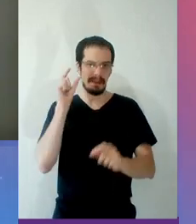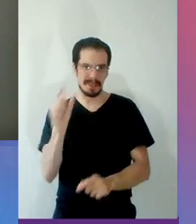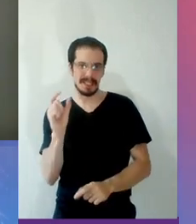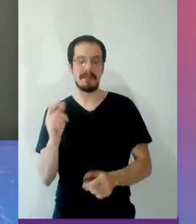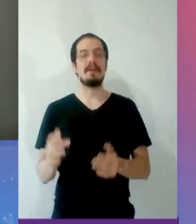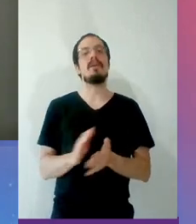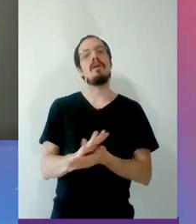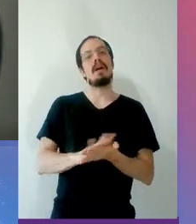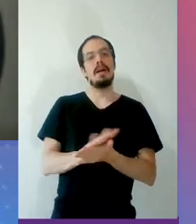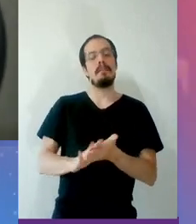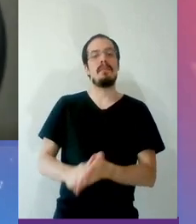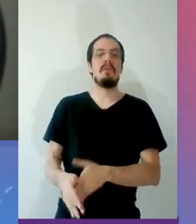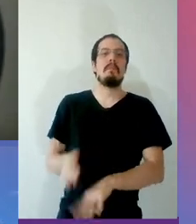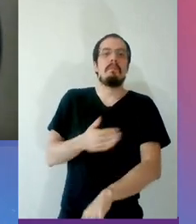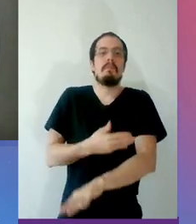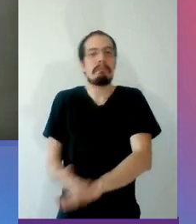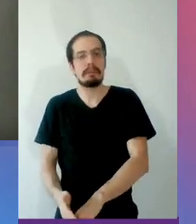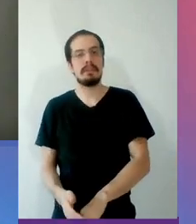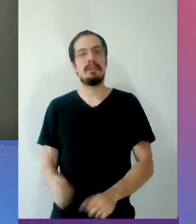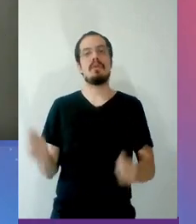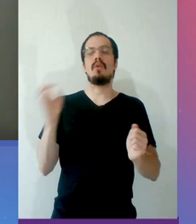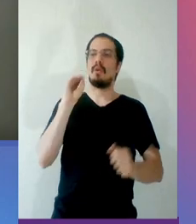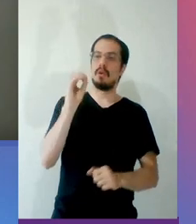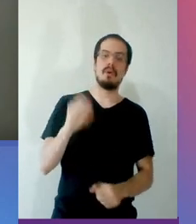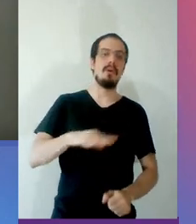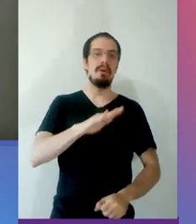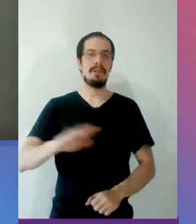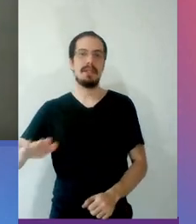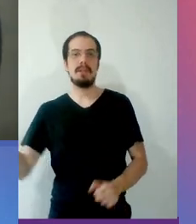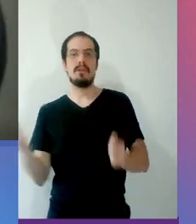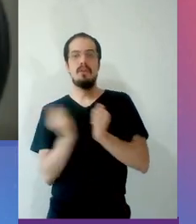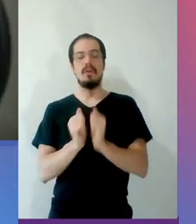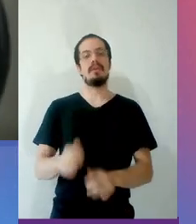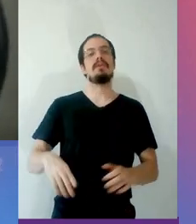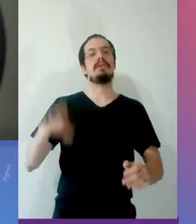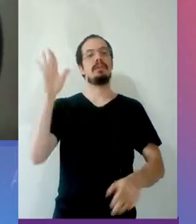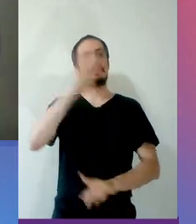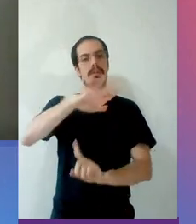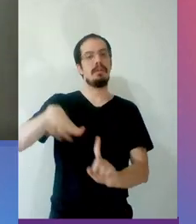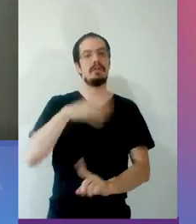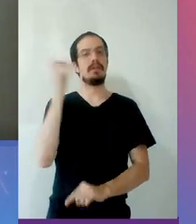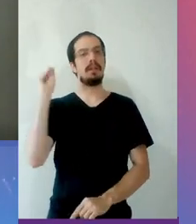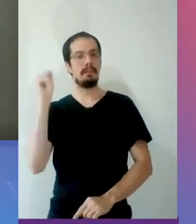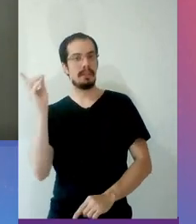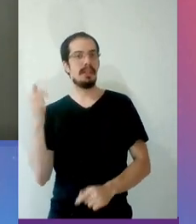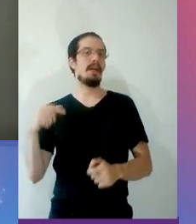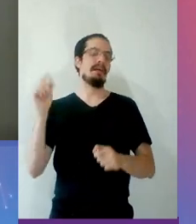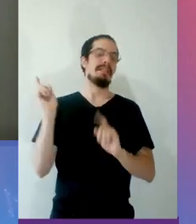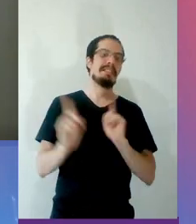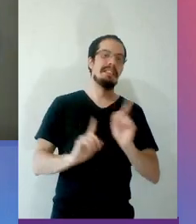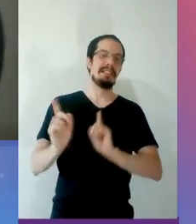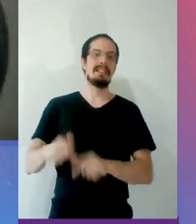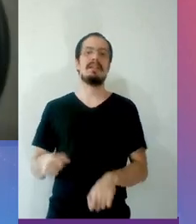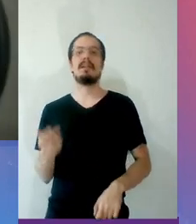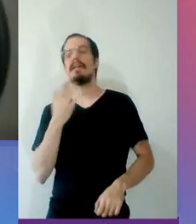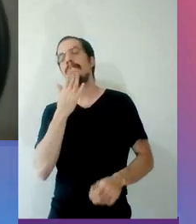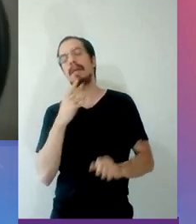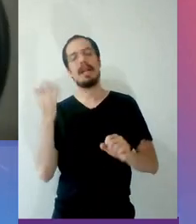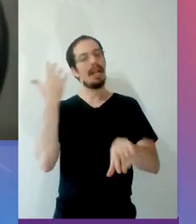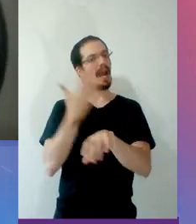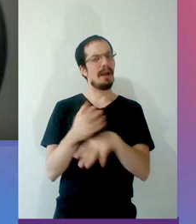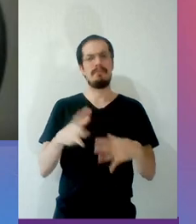niños con discapacidad de distinta índole, también ahí está todo el sistema de ayuda, de